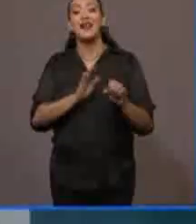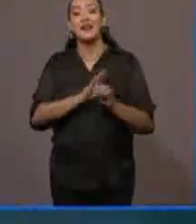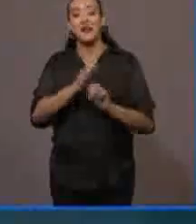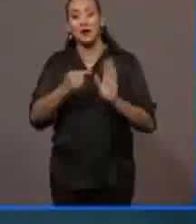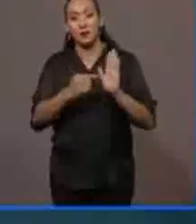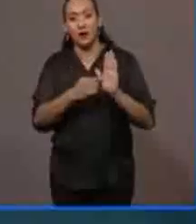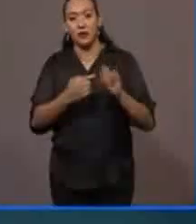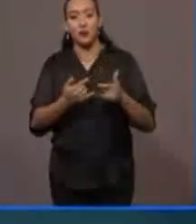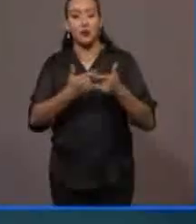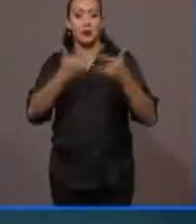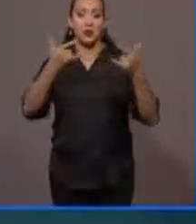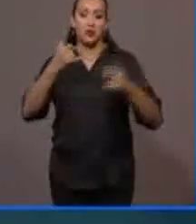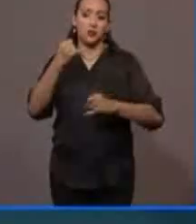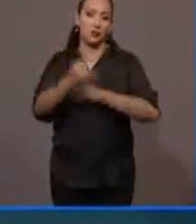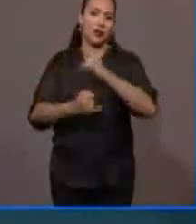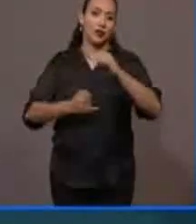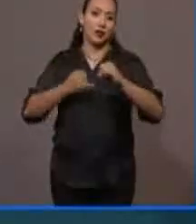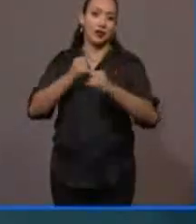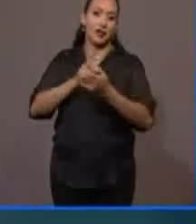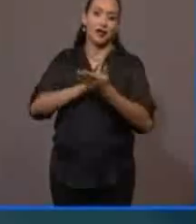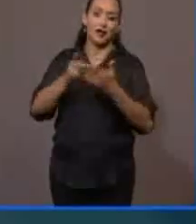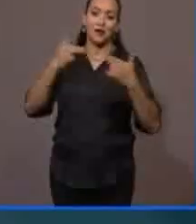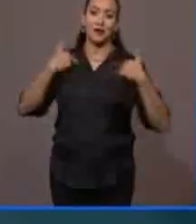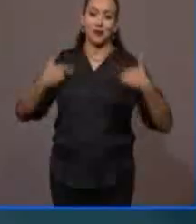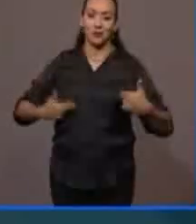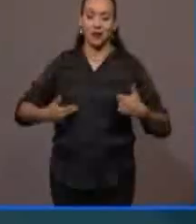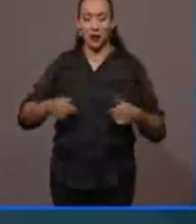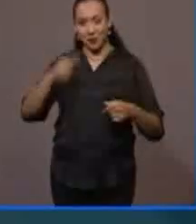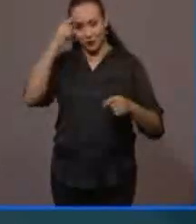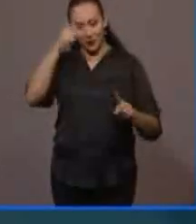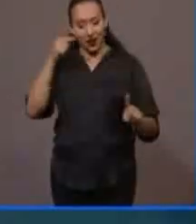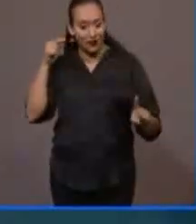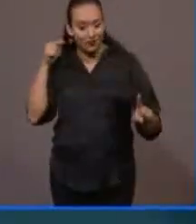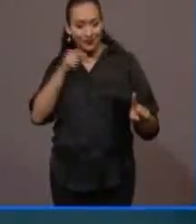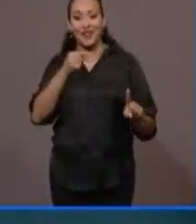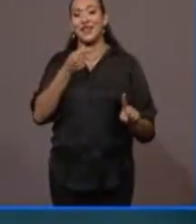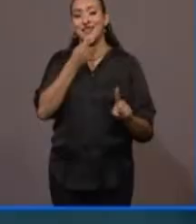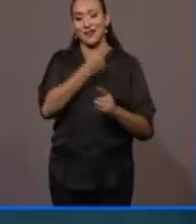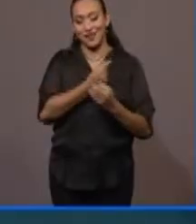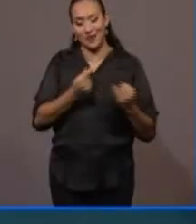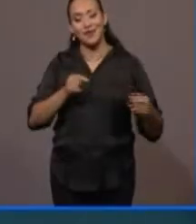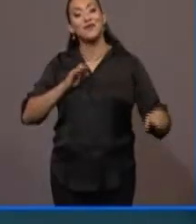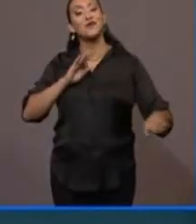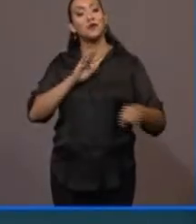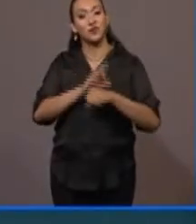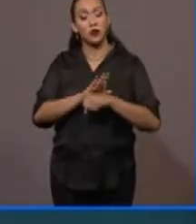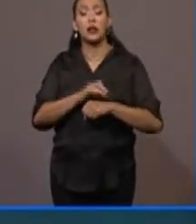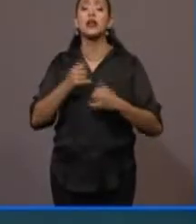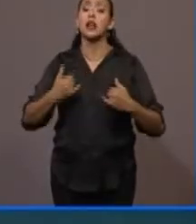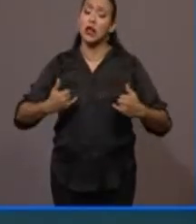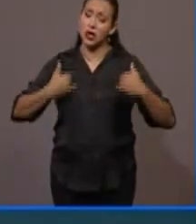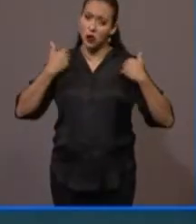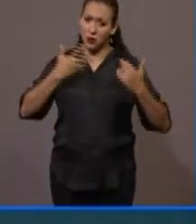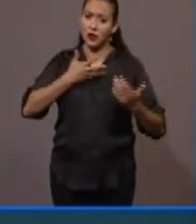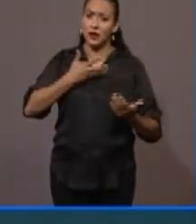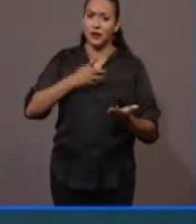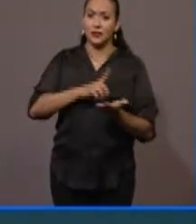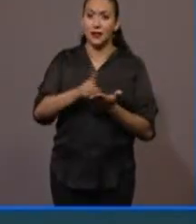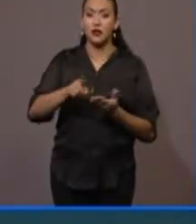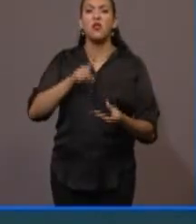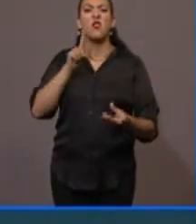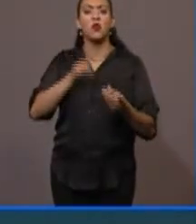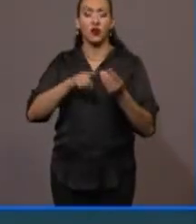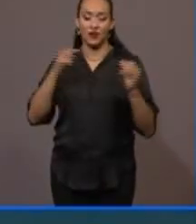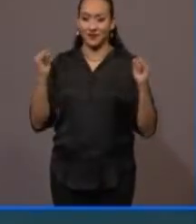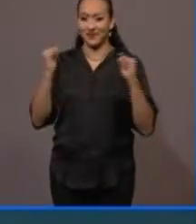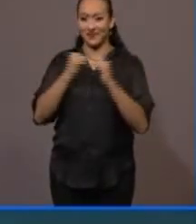líneas de precedentes de la Corte Interamericana de Derechos Humanos sobre los derechos de la niñez y la adolescencia. Tendrá lugar